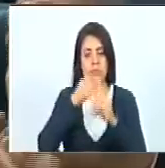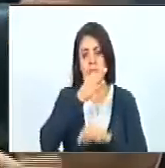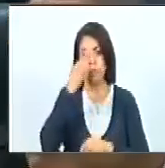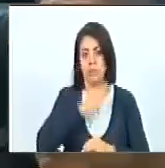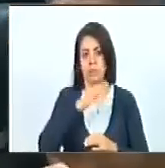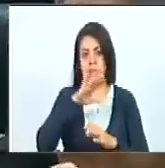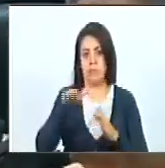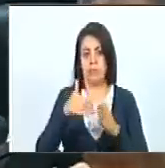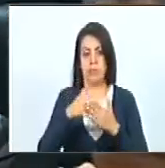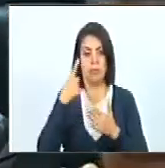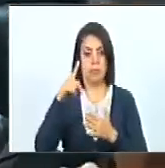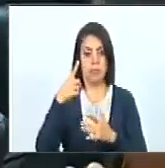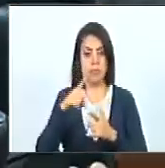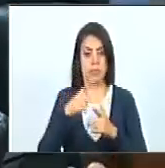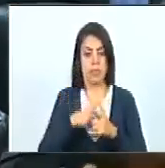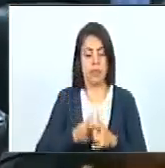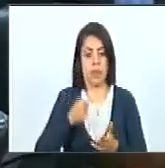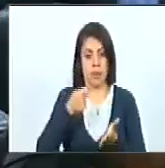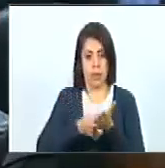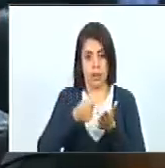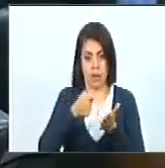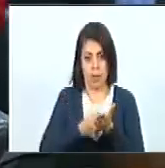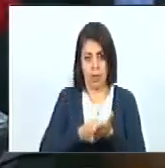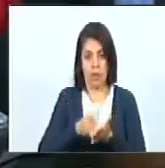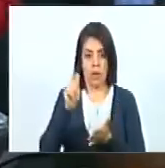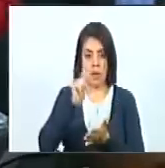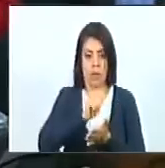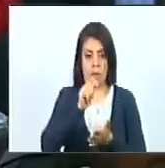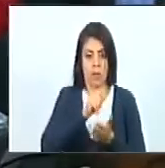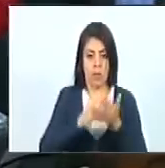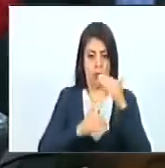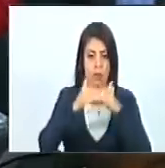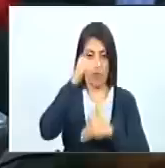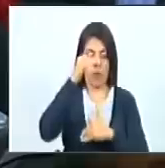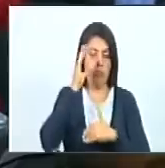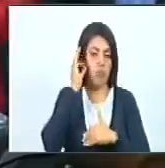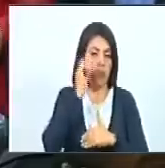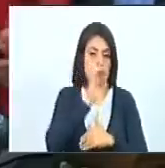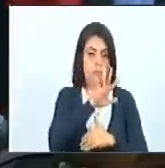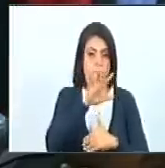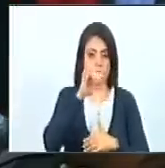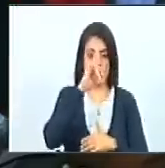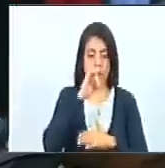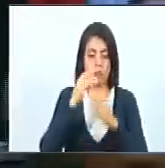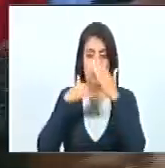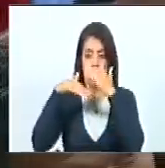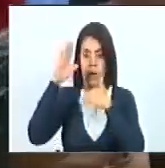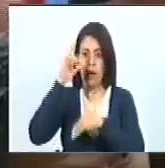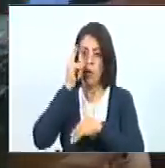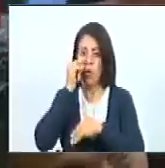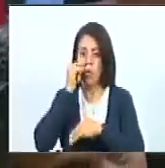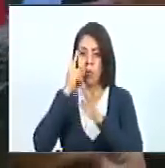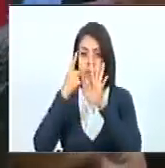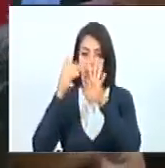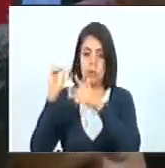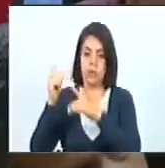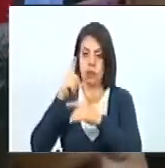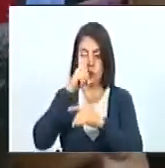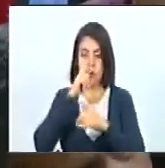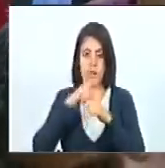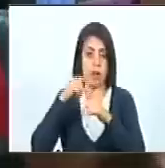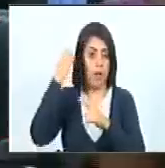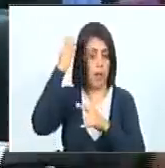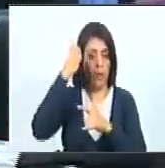garantiza el derecho a pensión a las mujeres mayores de 55 años y a los hombres mayores de 60 años. Mientras en